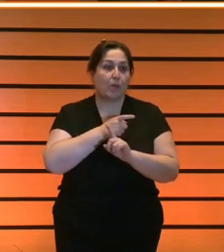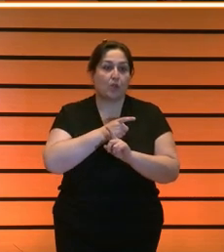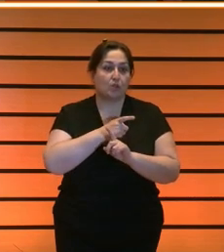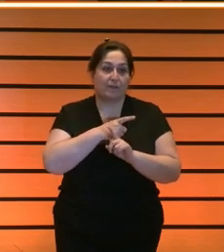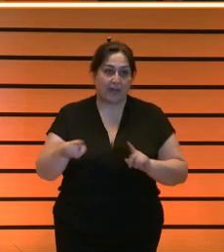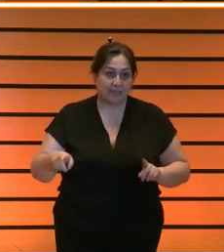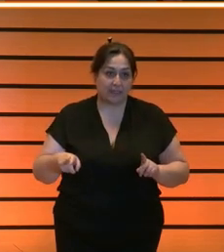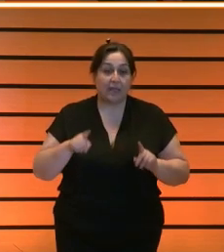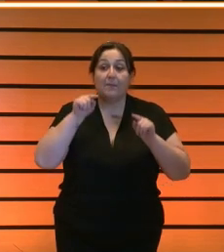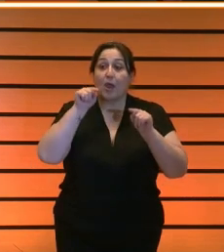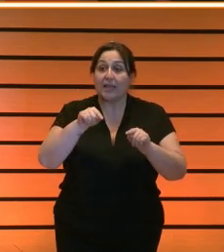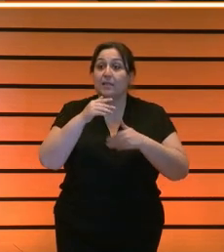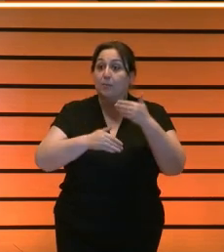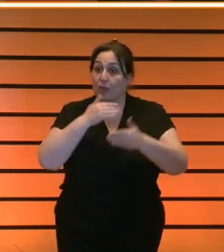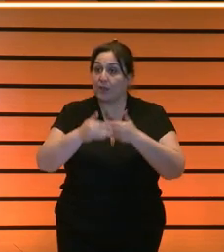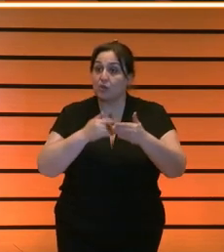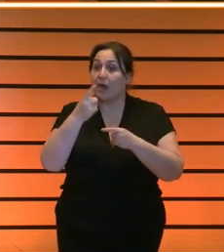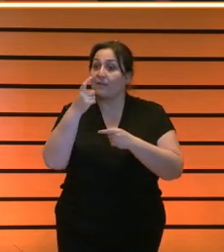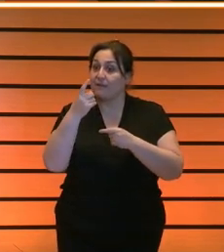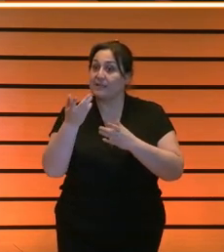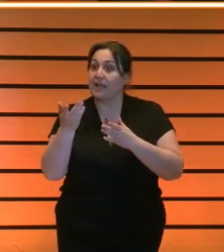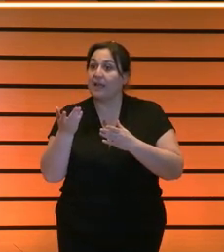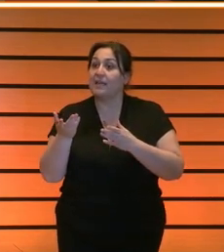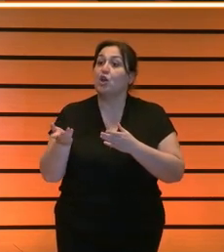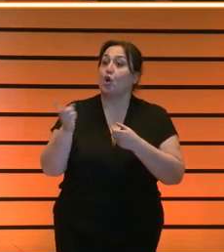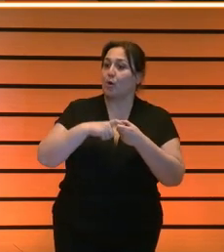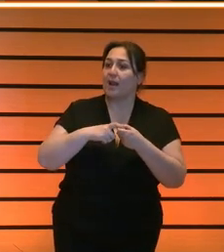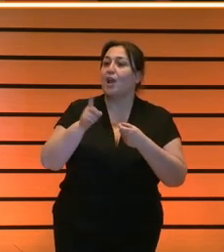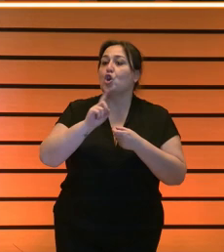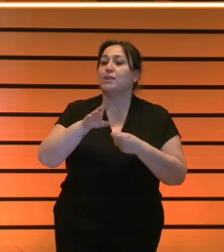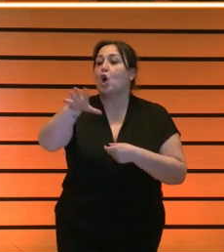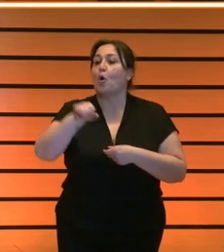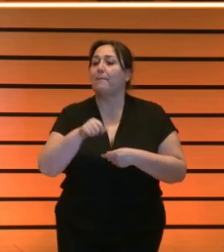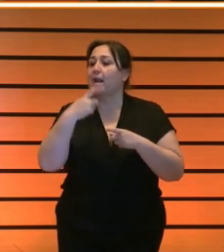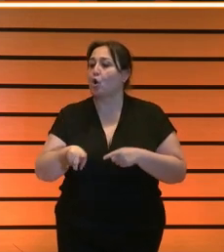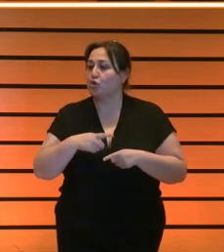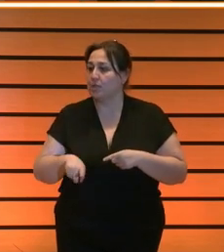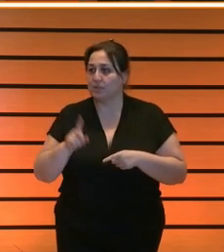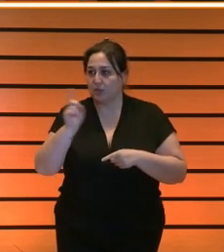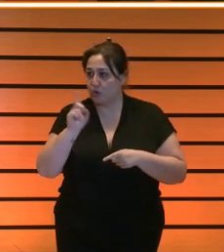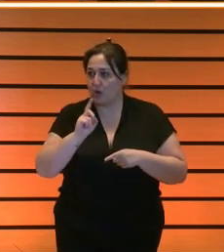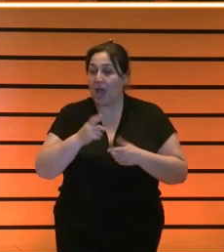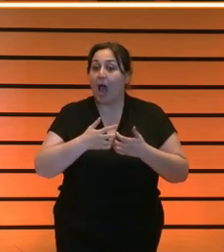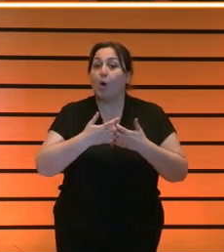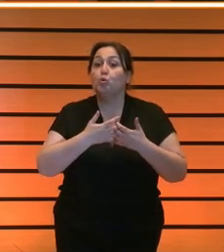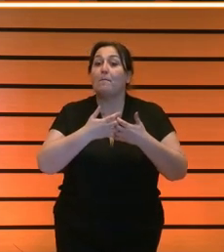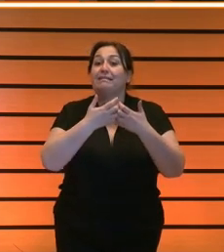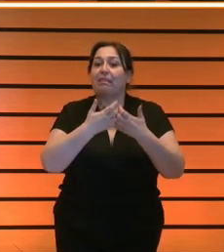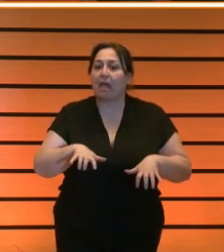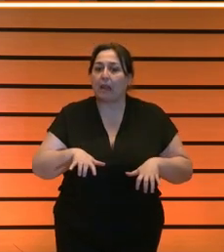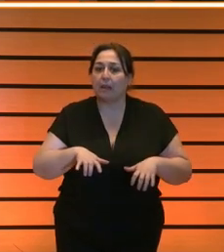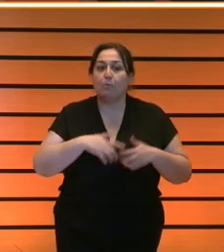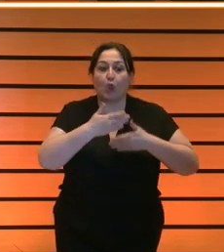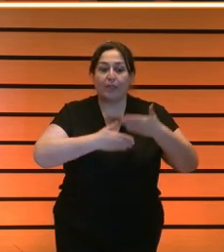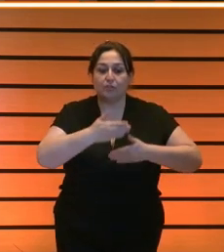parece que ese proceso hay que incorporarlo no se trata de comprar cacharros se trata de automatizar procesos para que todo el mundo vea que